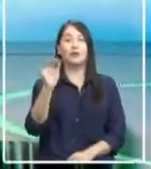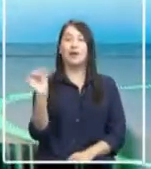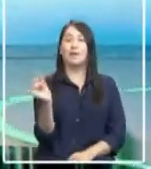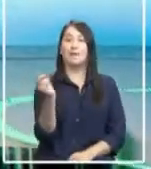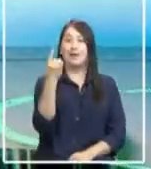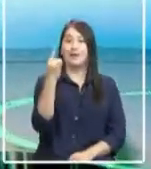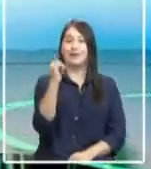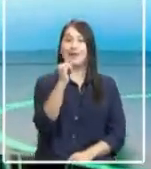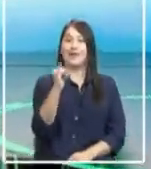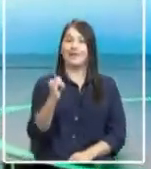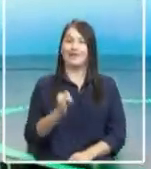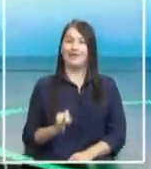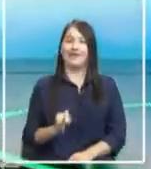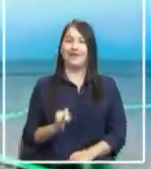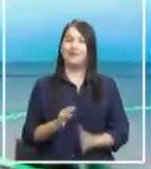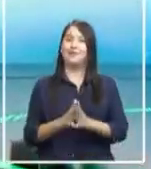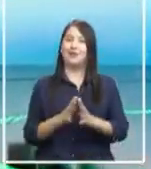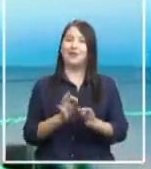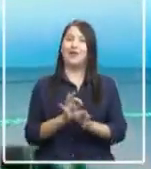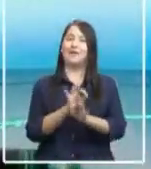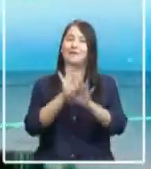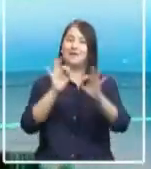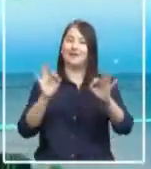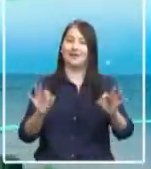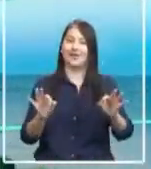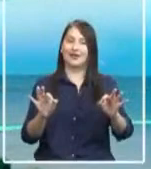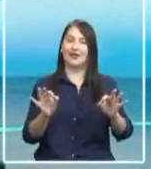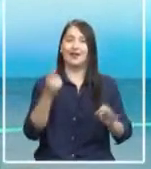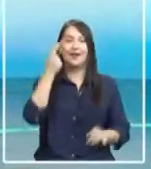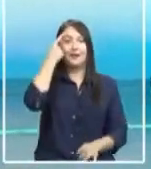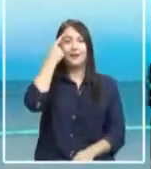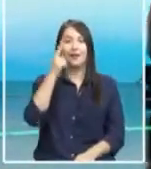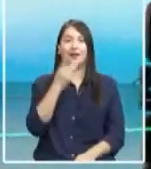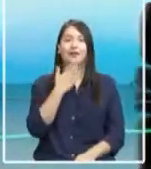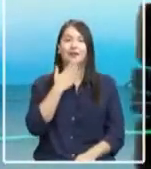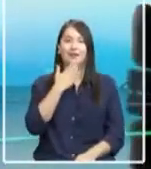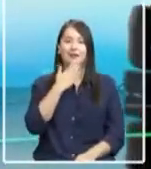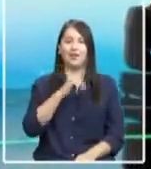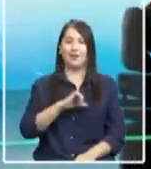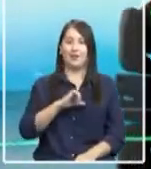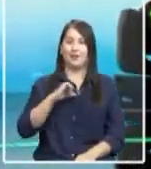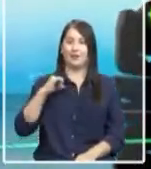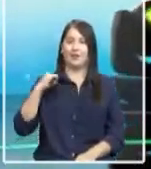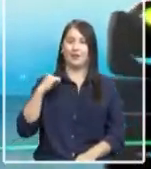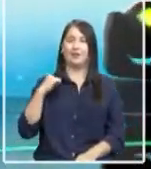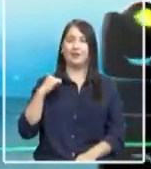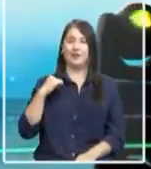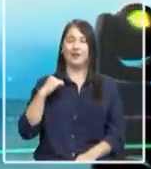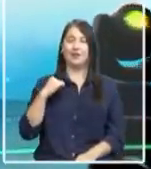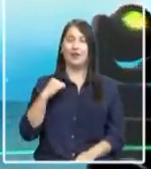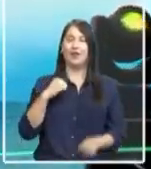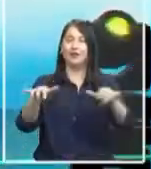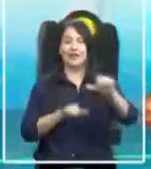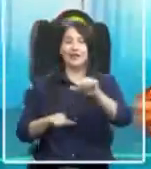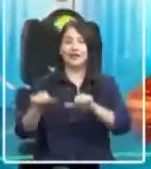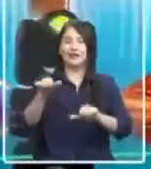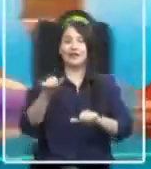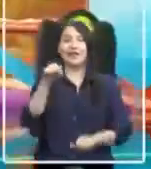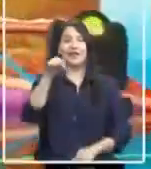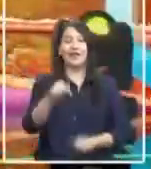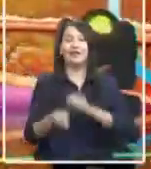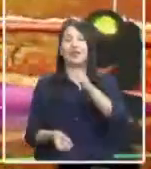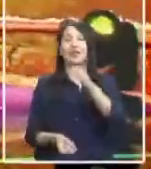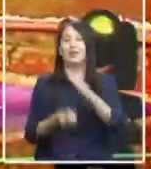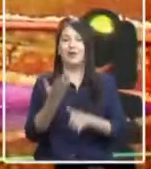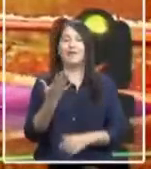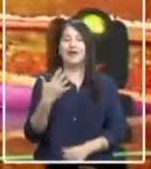vez de forma muy, pero muy especial, pero también orgulloso de contribuir a la difusión de la ciencia innovadora